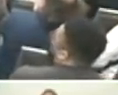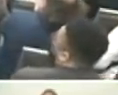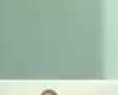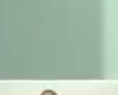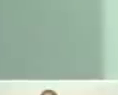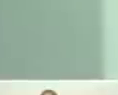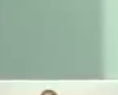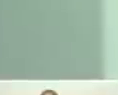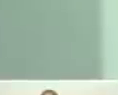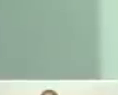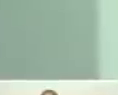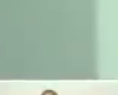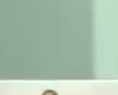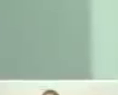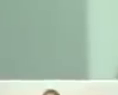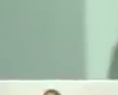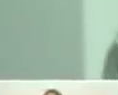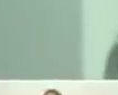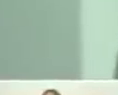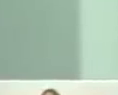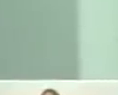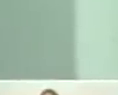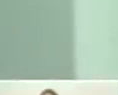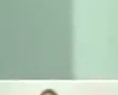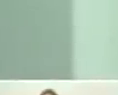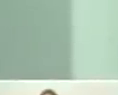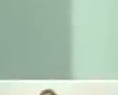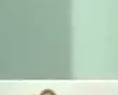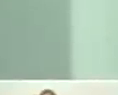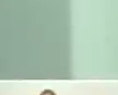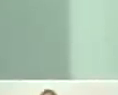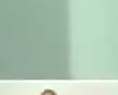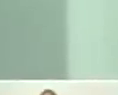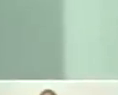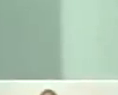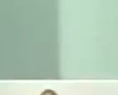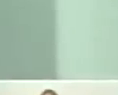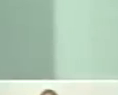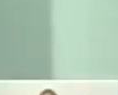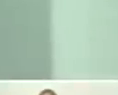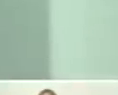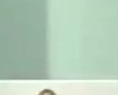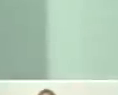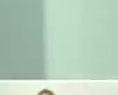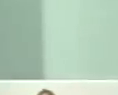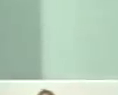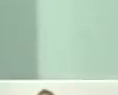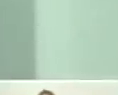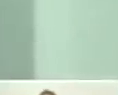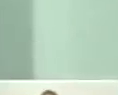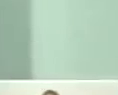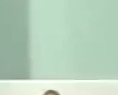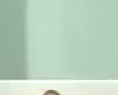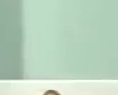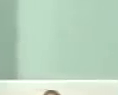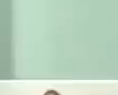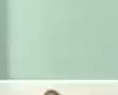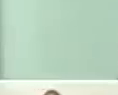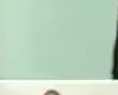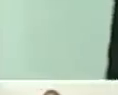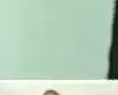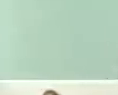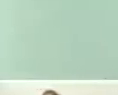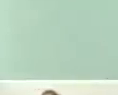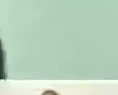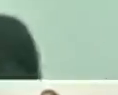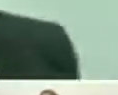Un día obviamente histórico hoy, porque se cumplen estos 20 años desde aquel aciago 11